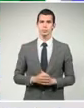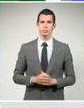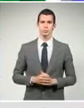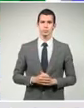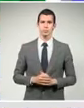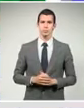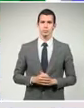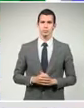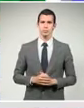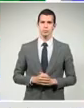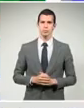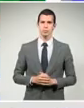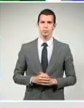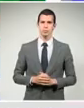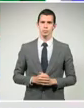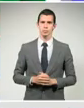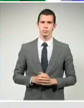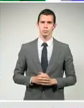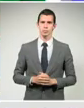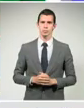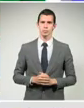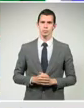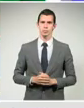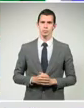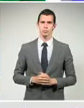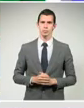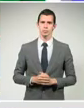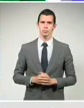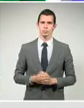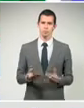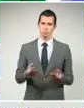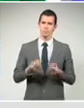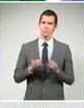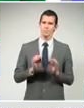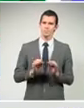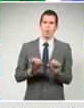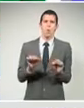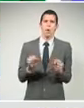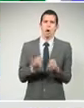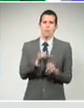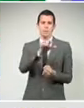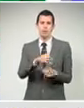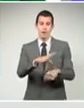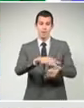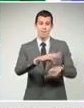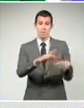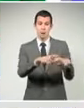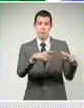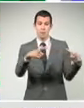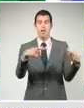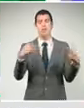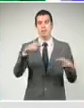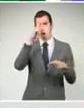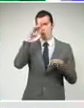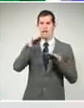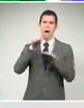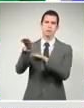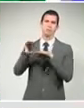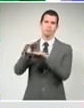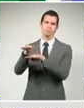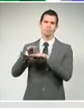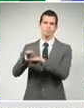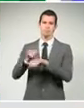un incremento en el número de activos de pacientes positivos confirmados que se